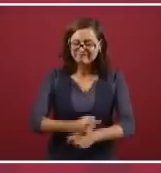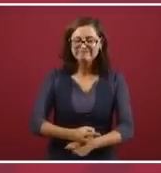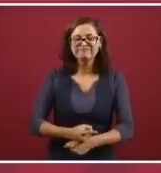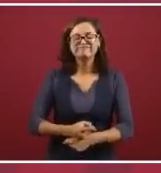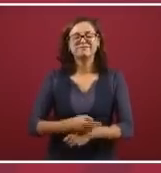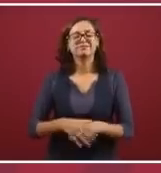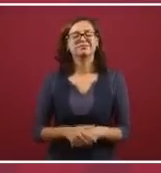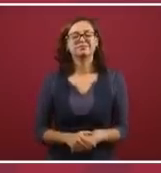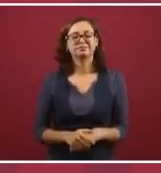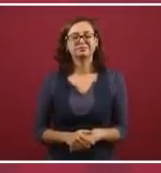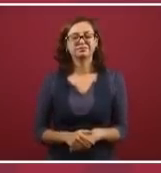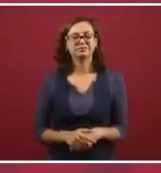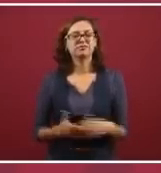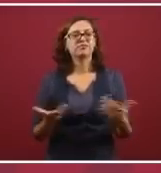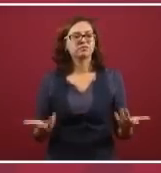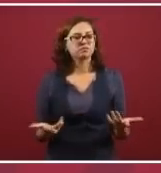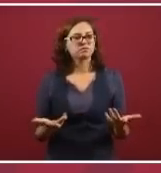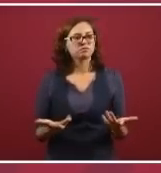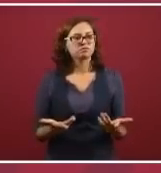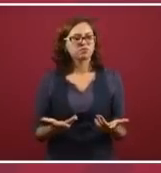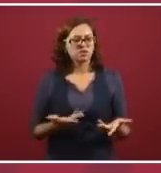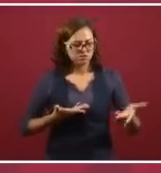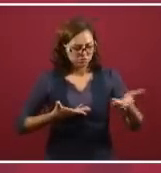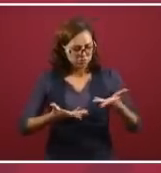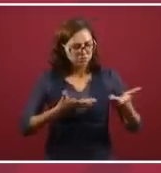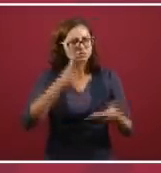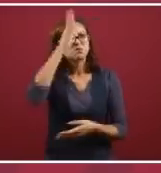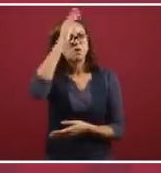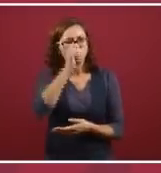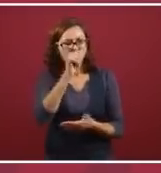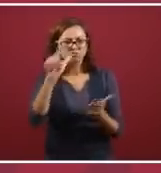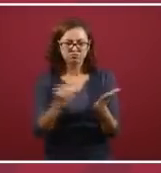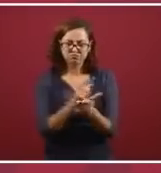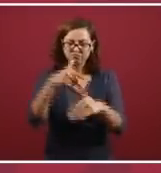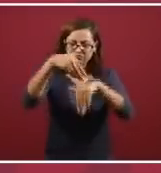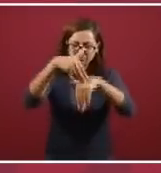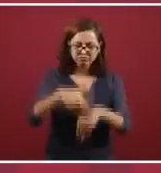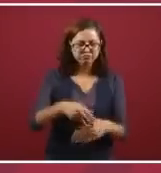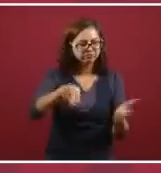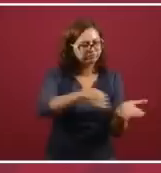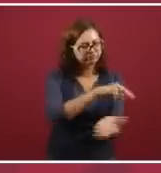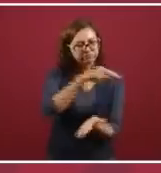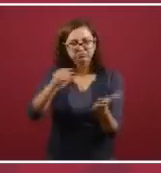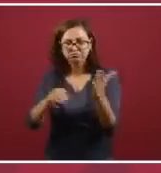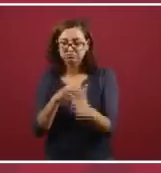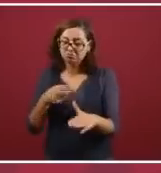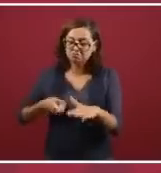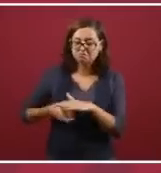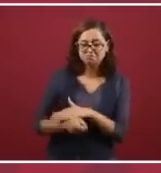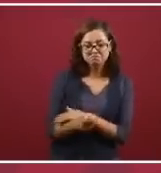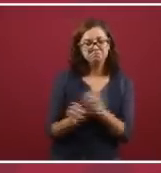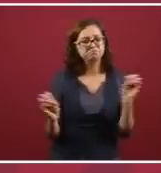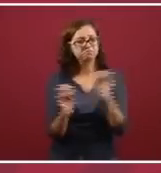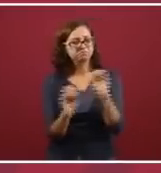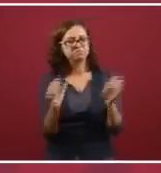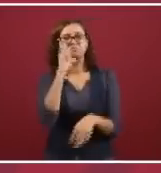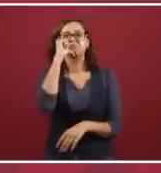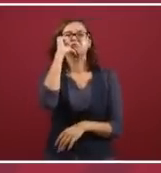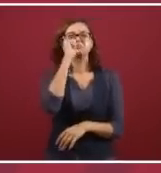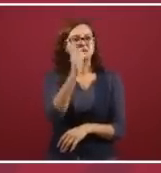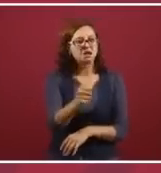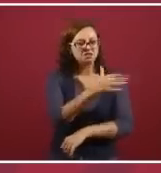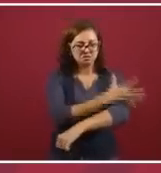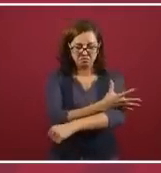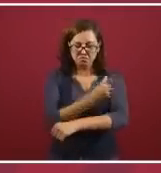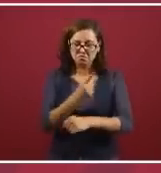de que el trato sea legal, de que no haya dinero de por medio, de que no haya sobornos.